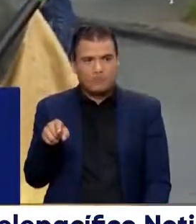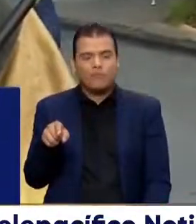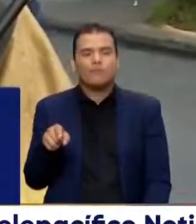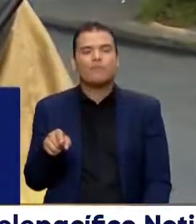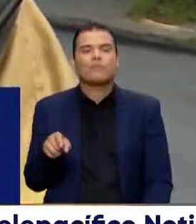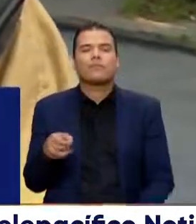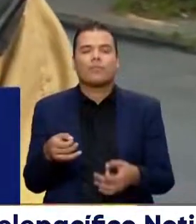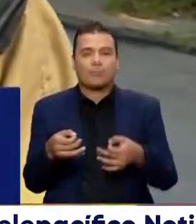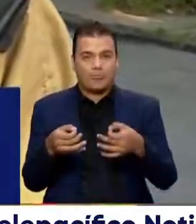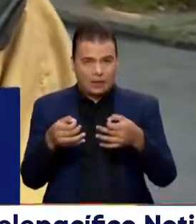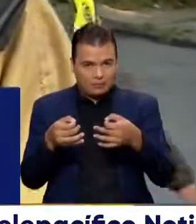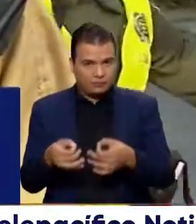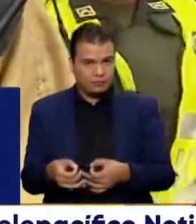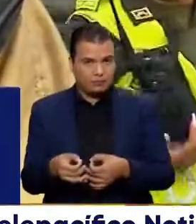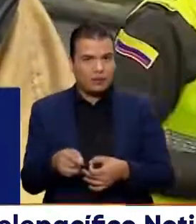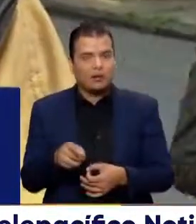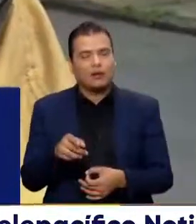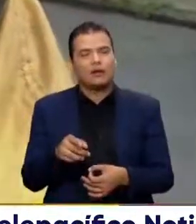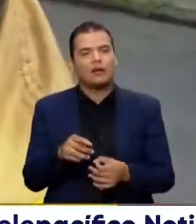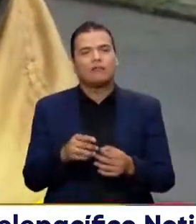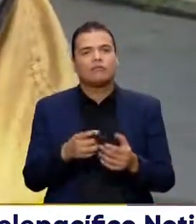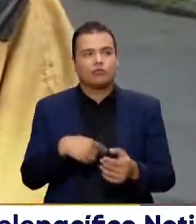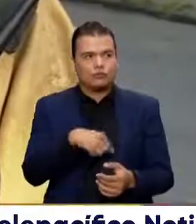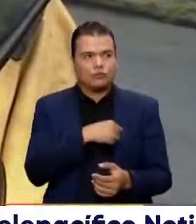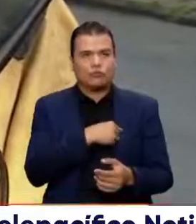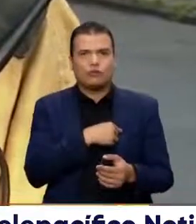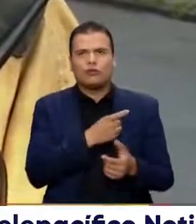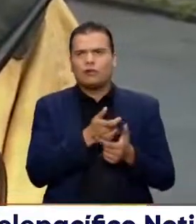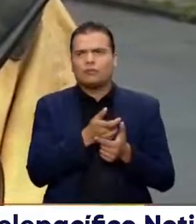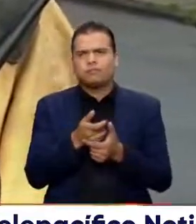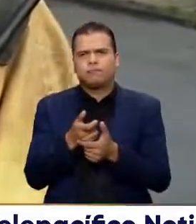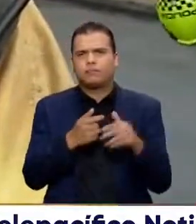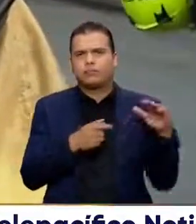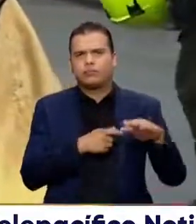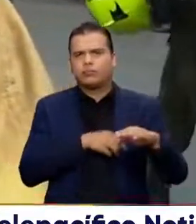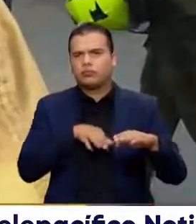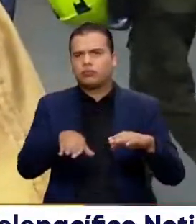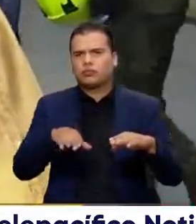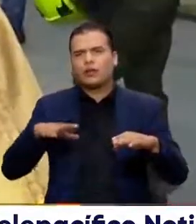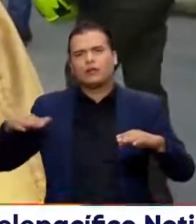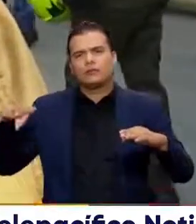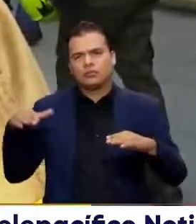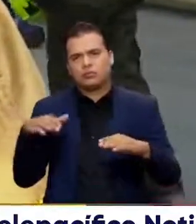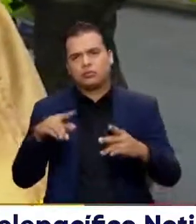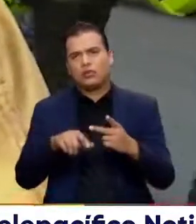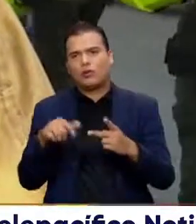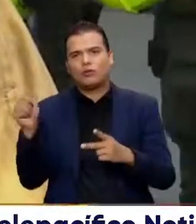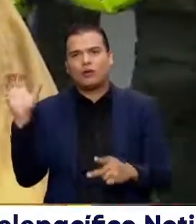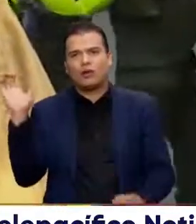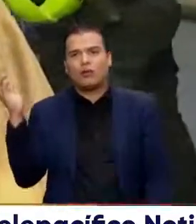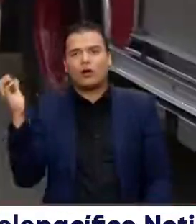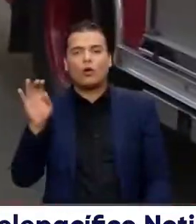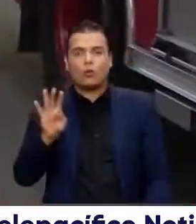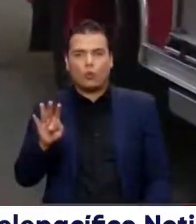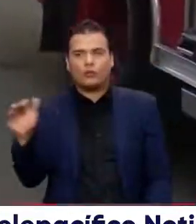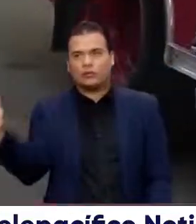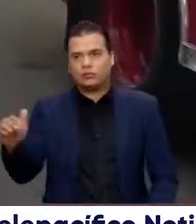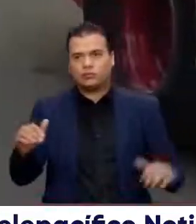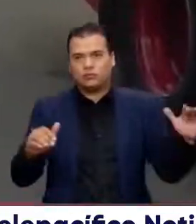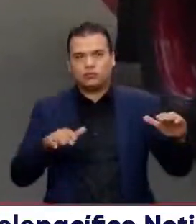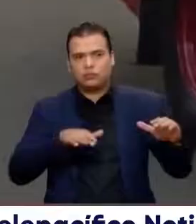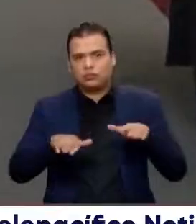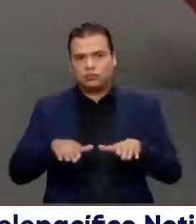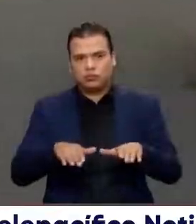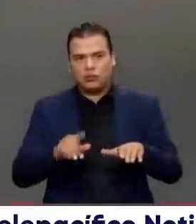policía. En el momento tenemos 3 máquinas bomba, tenemos 4 ambulancias del cuerpo de bomberos y una ambulancia del pool. Se